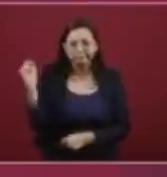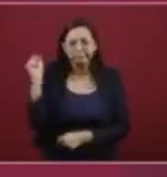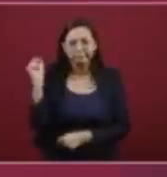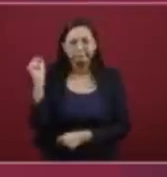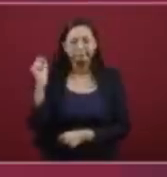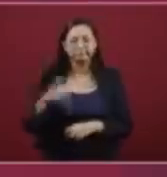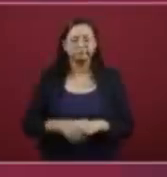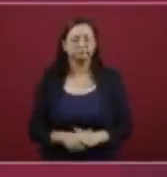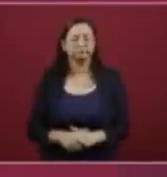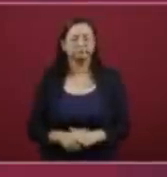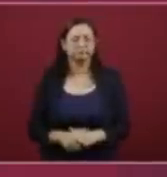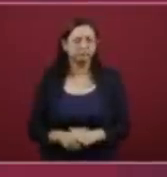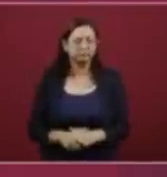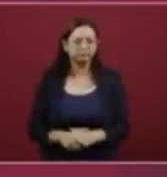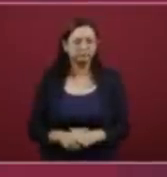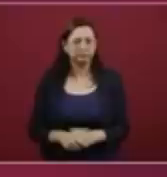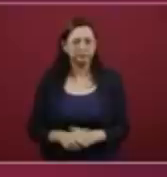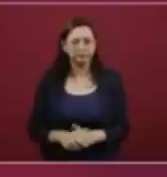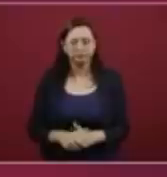hay un